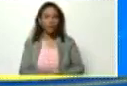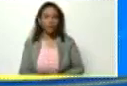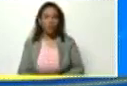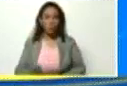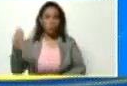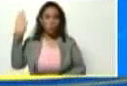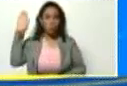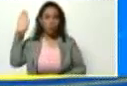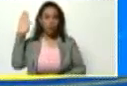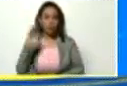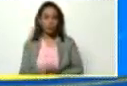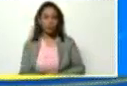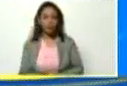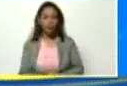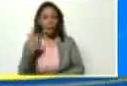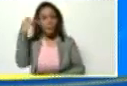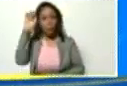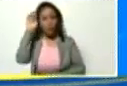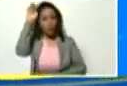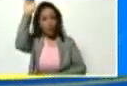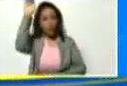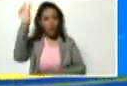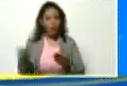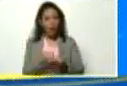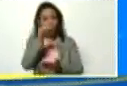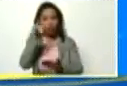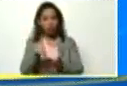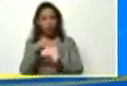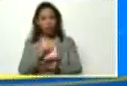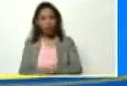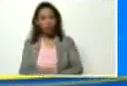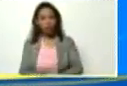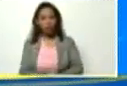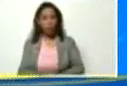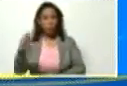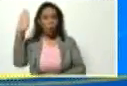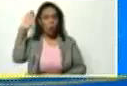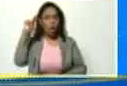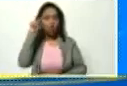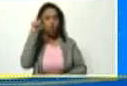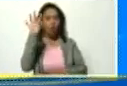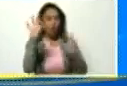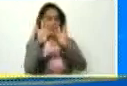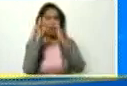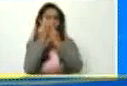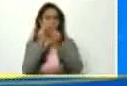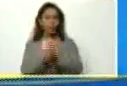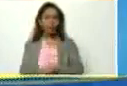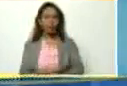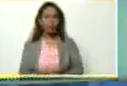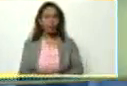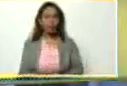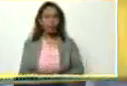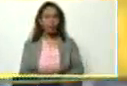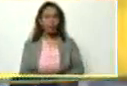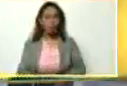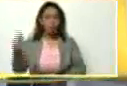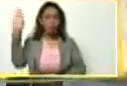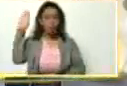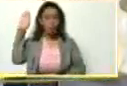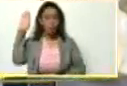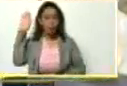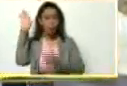juran por la dignidad nacional, juran por su familia, juran por